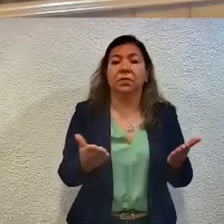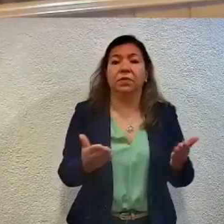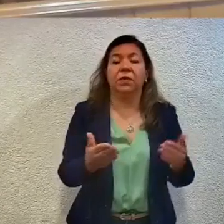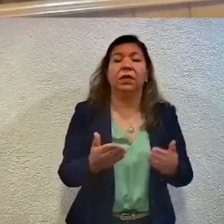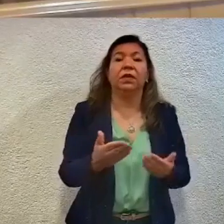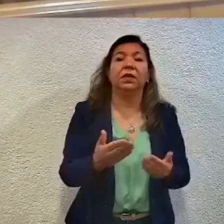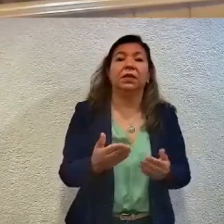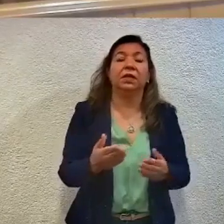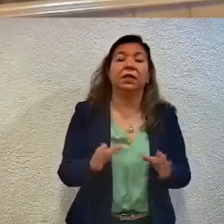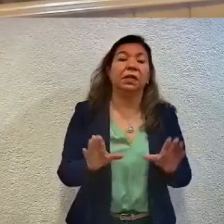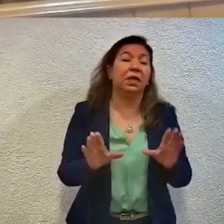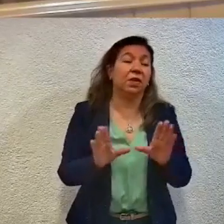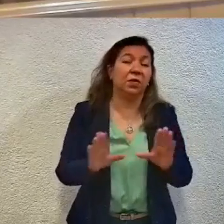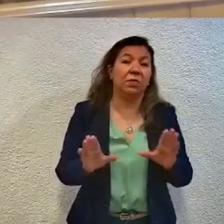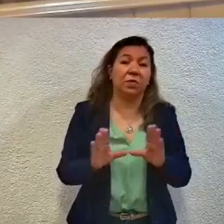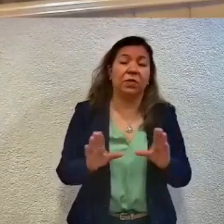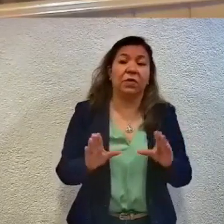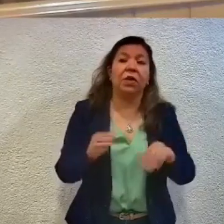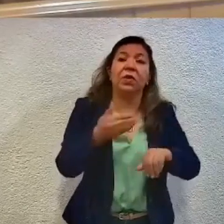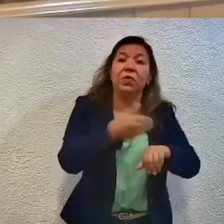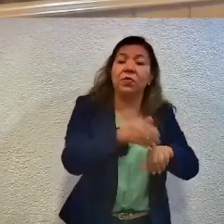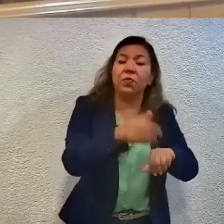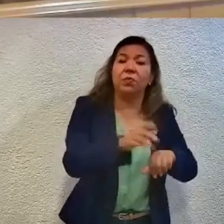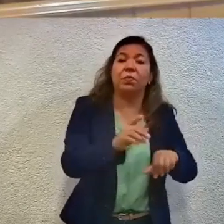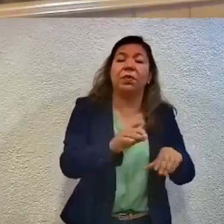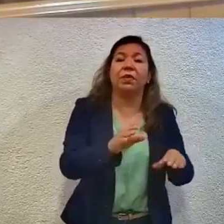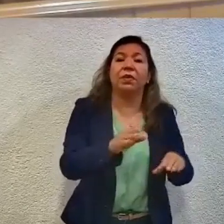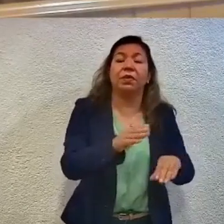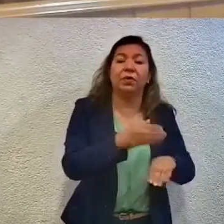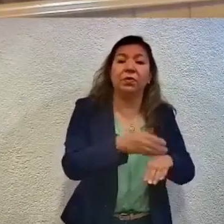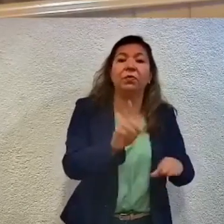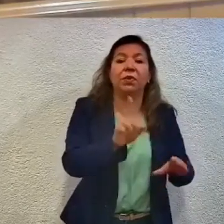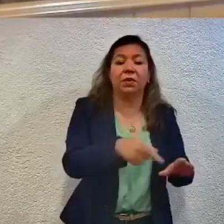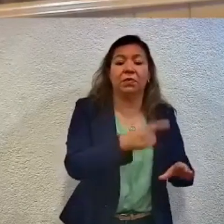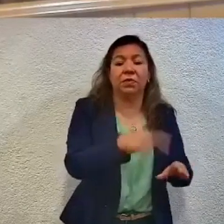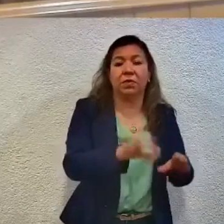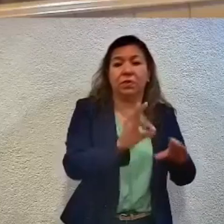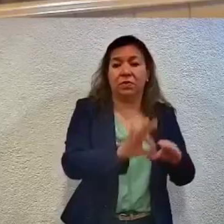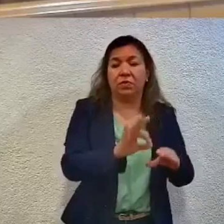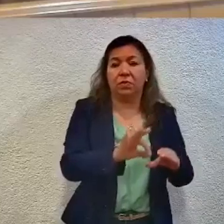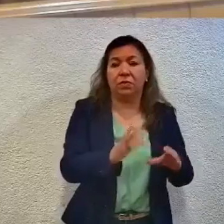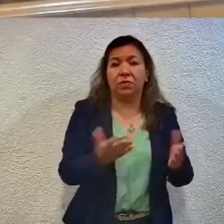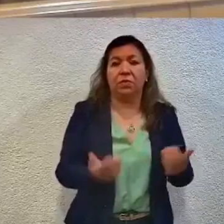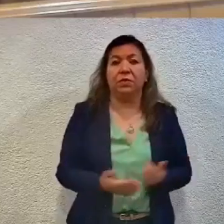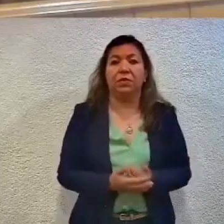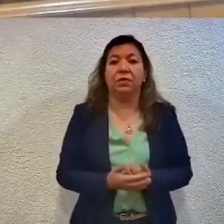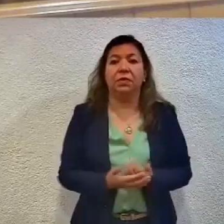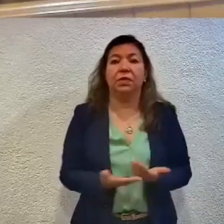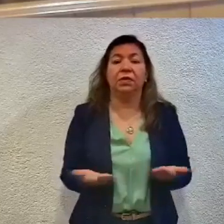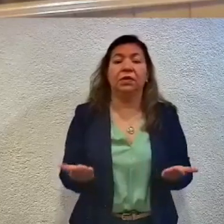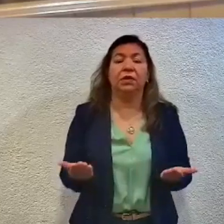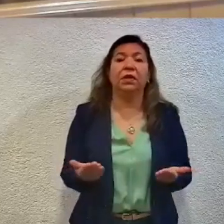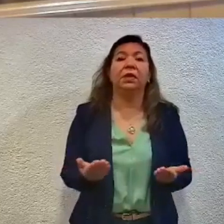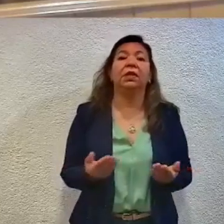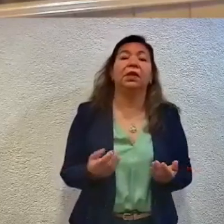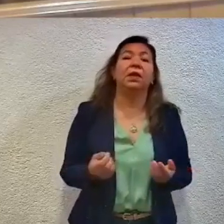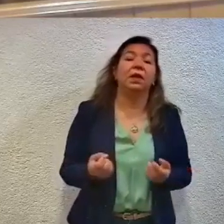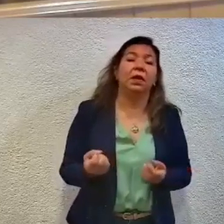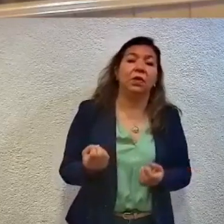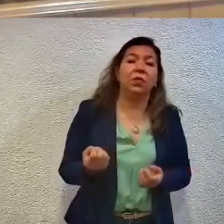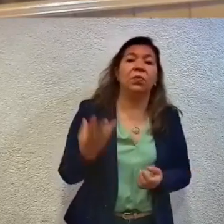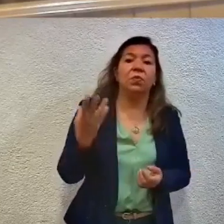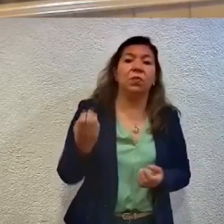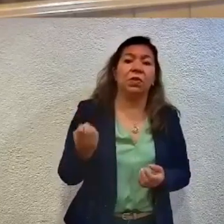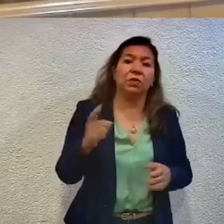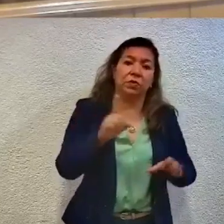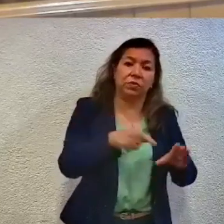quien pretende abarcar del cómputo hasta el recuento y la inexactitud de su petición respecto al